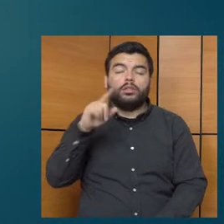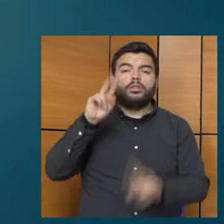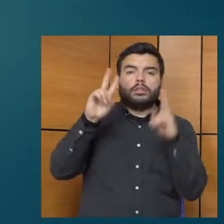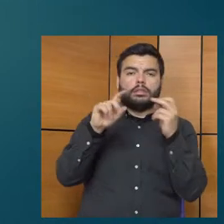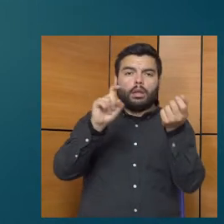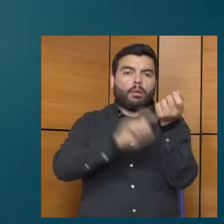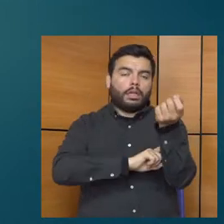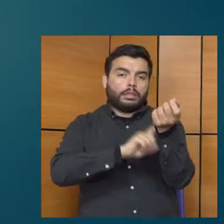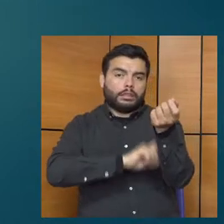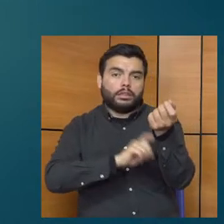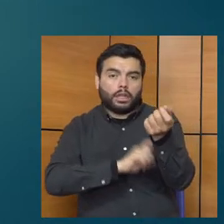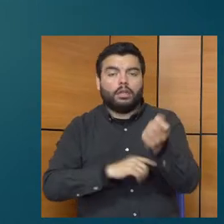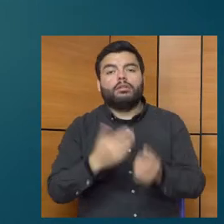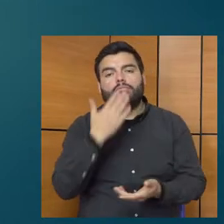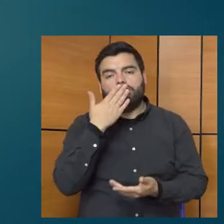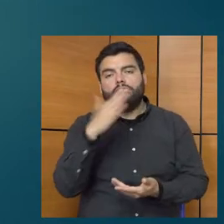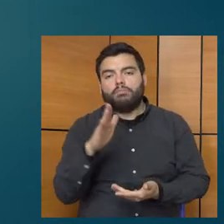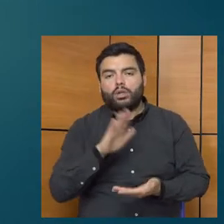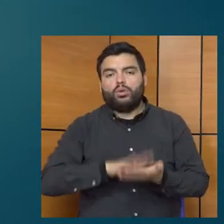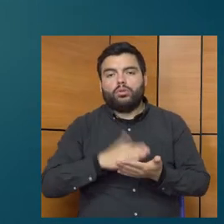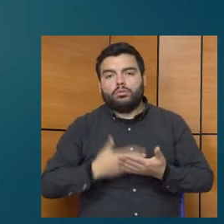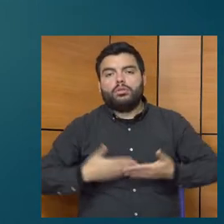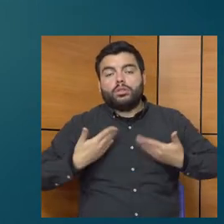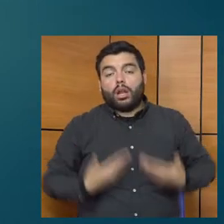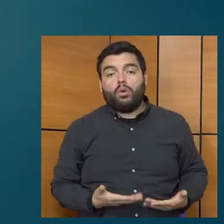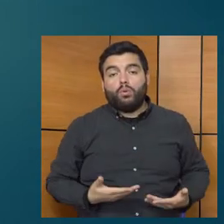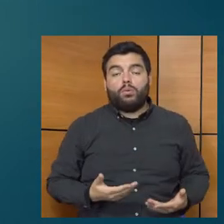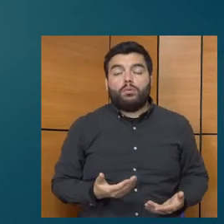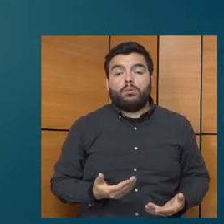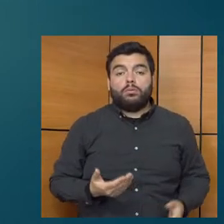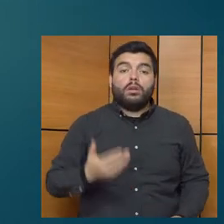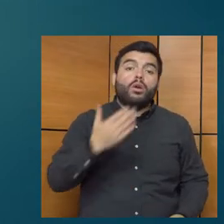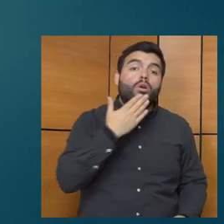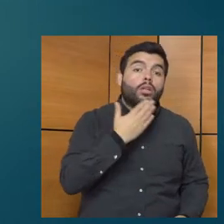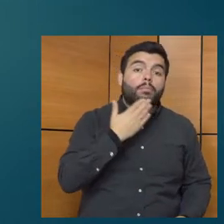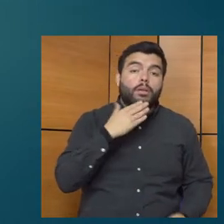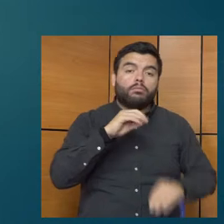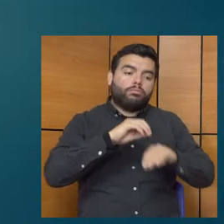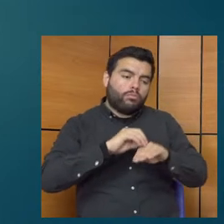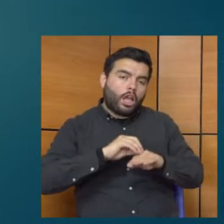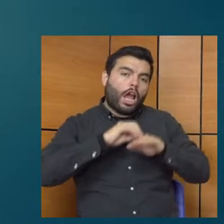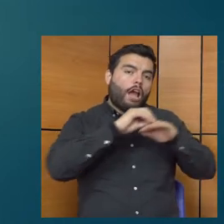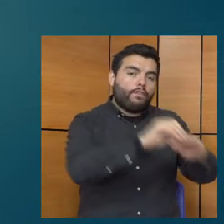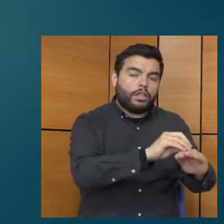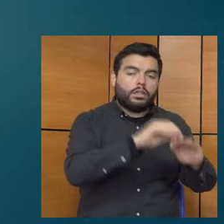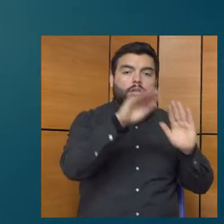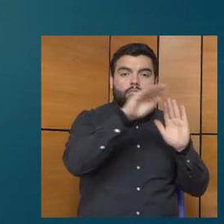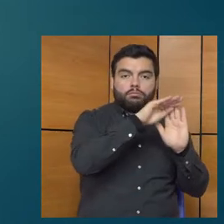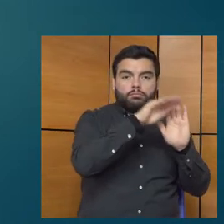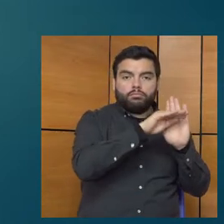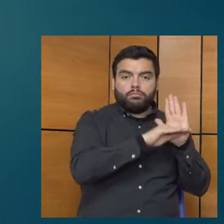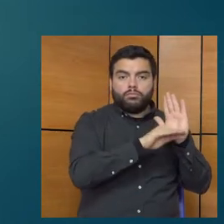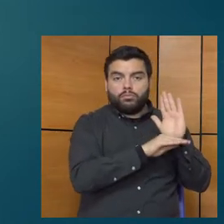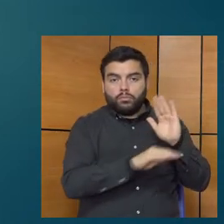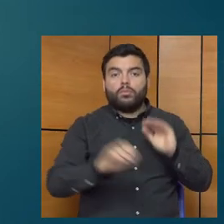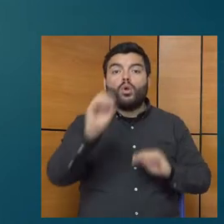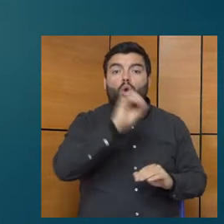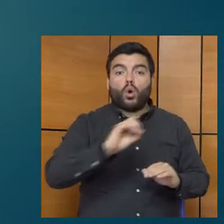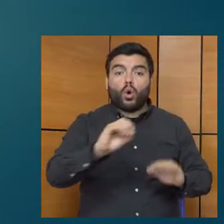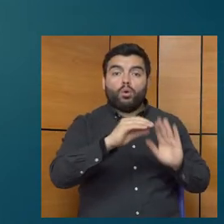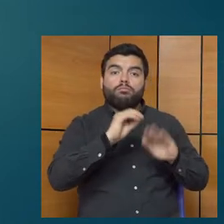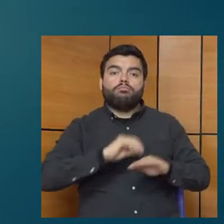pues facilitan su salud. O simplemente enviar recordatorios para citas médicas, de medicinas que tienen que